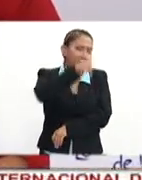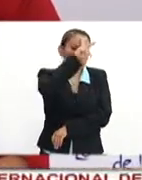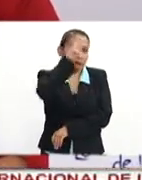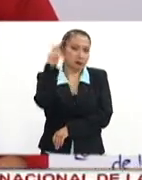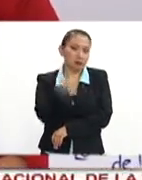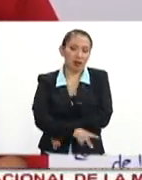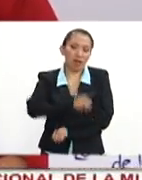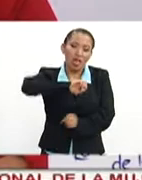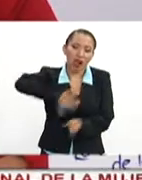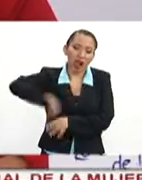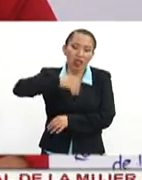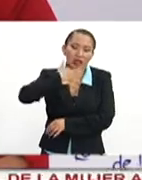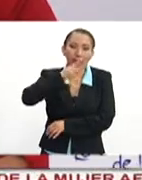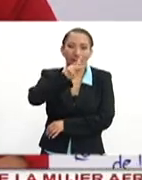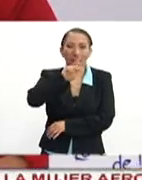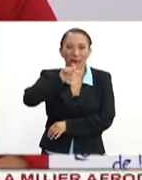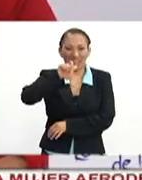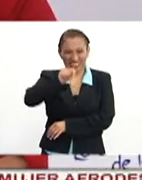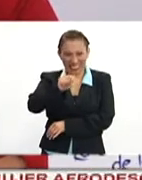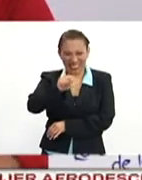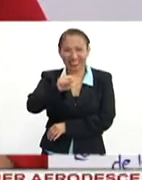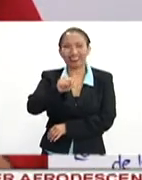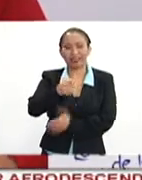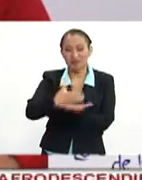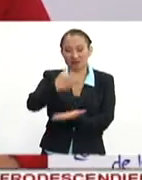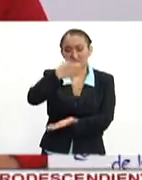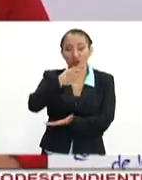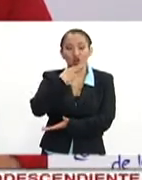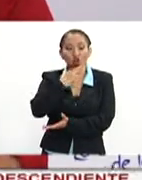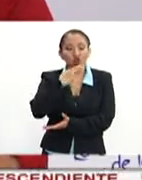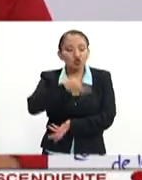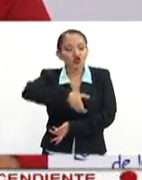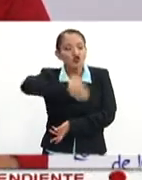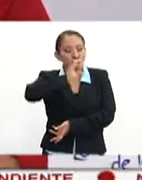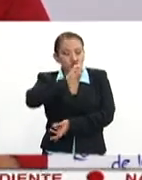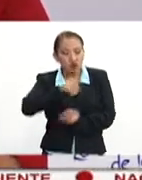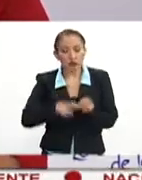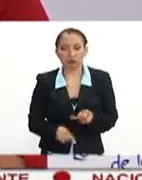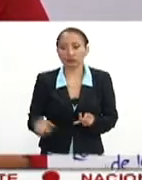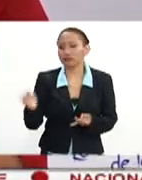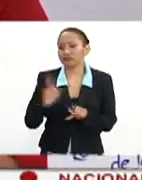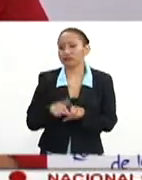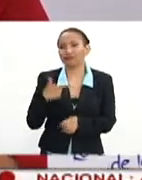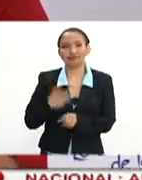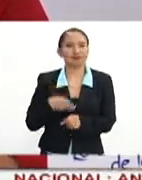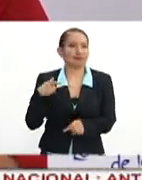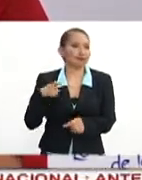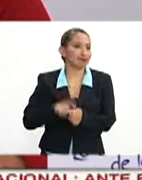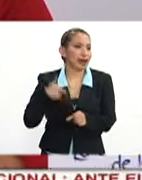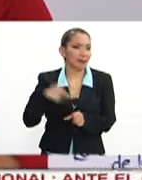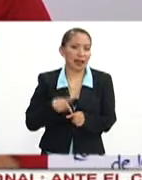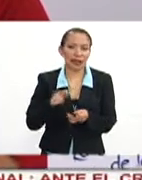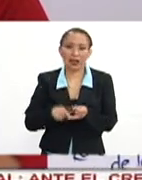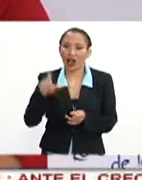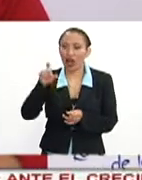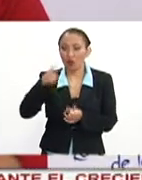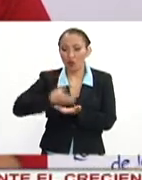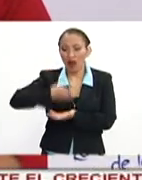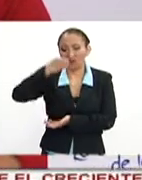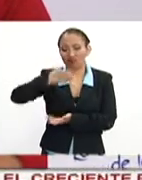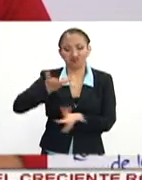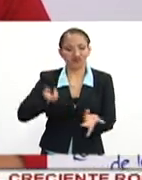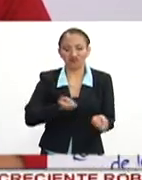genera desechos de PET. ¿Por qué? Por el consumo de bebidas, de refrescos, el agua